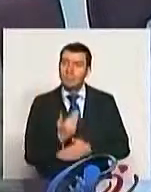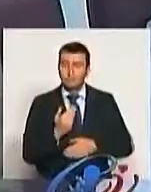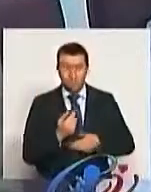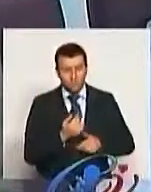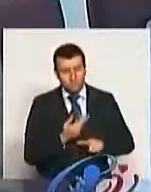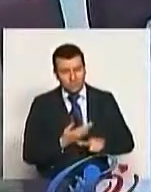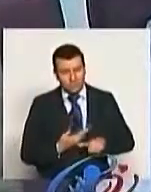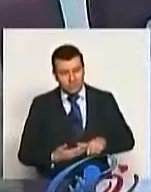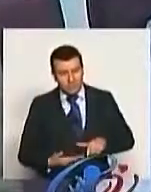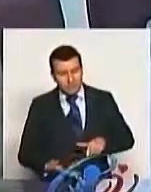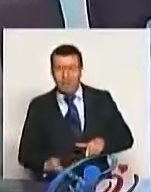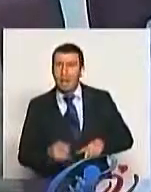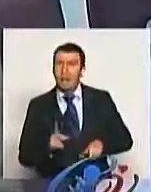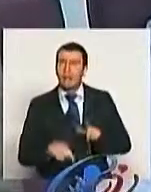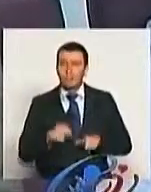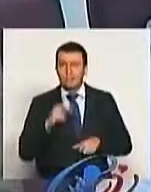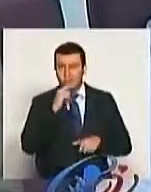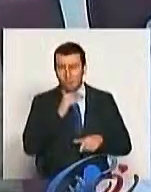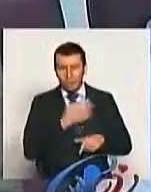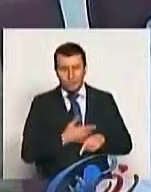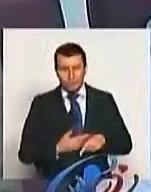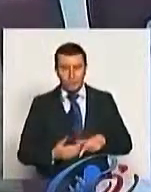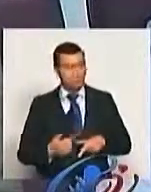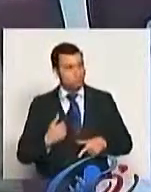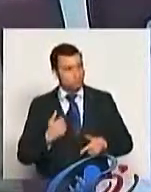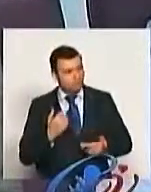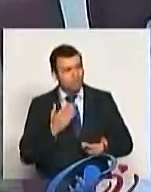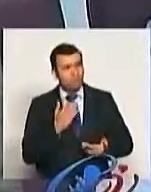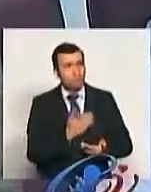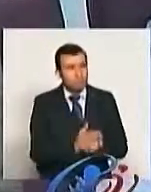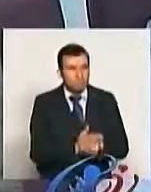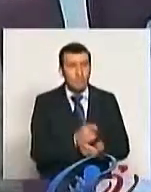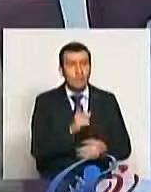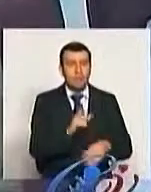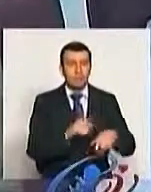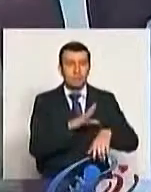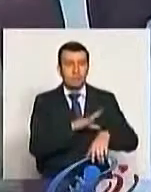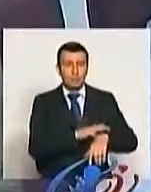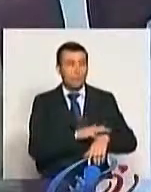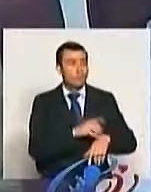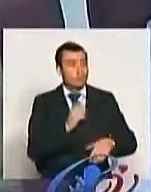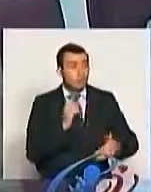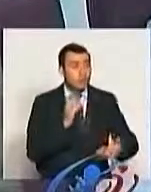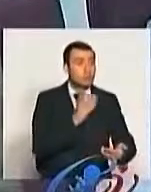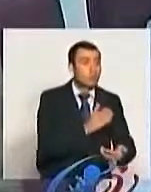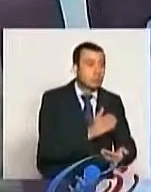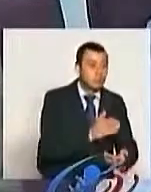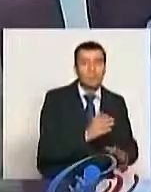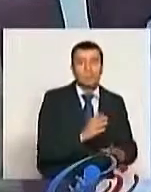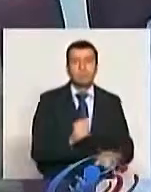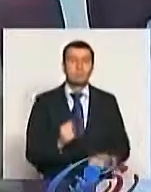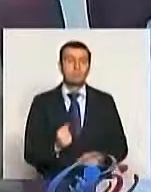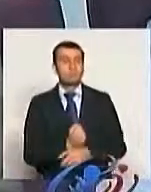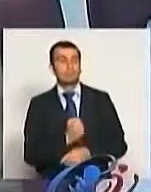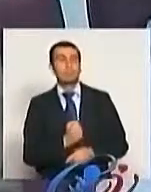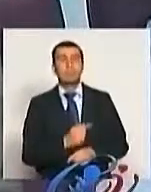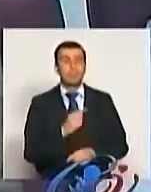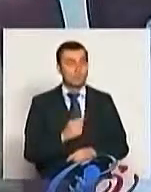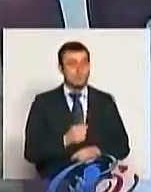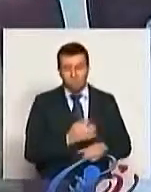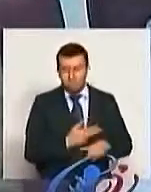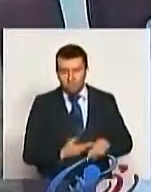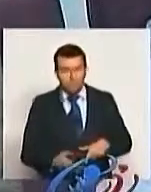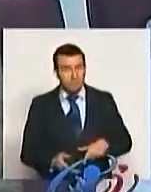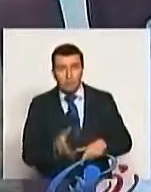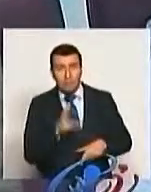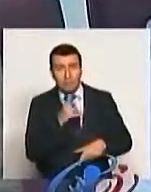sangroso. Inclusive para que voy a hacerme tomar la citología, pues por lo regular a veces tengo, pues no sangra abundantemente. Es